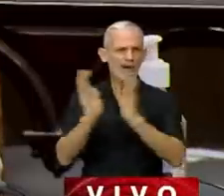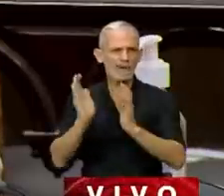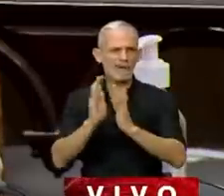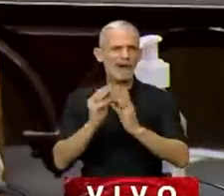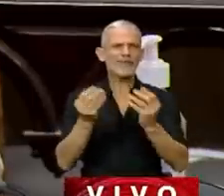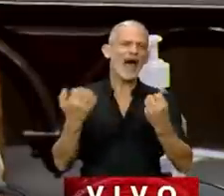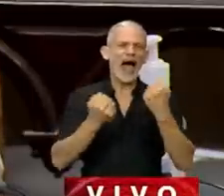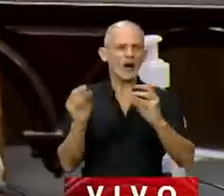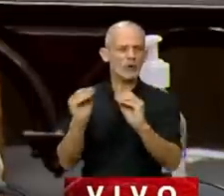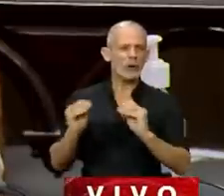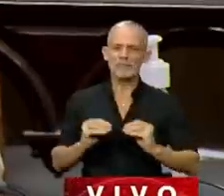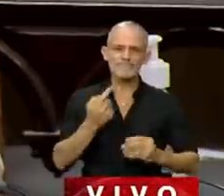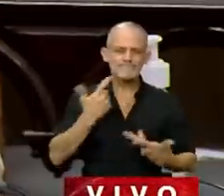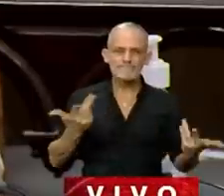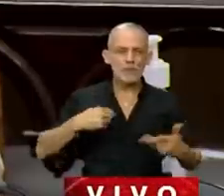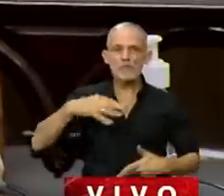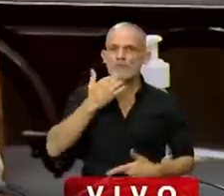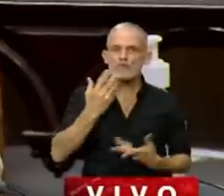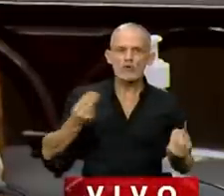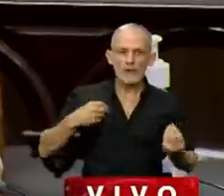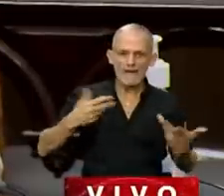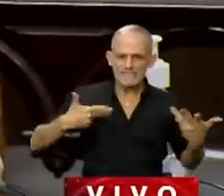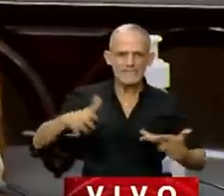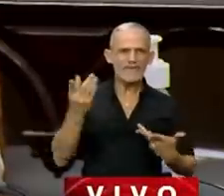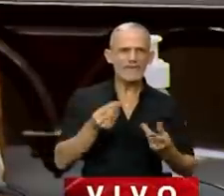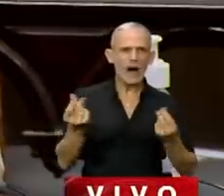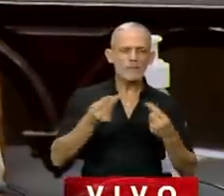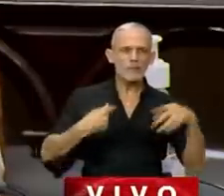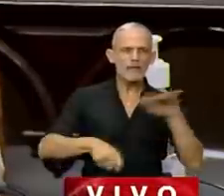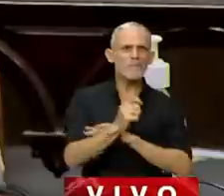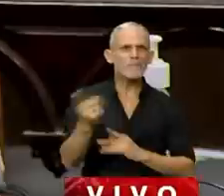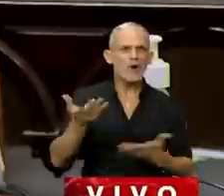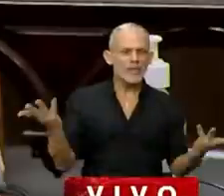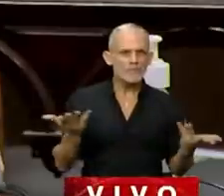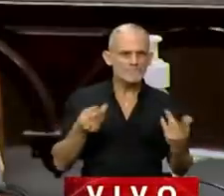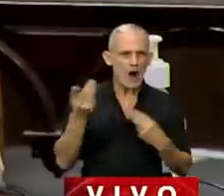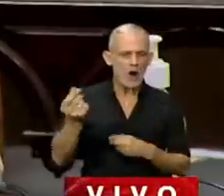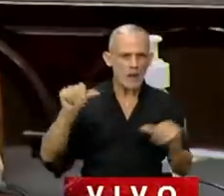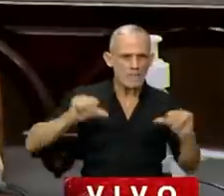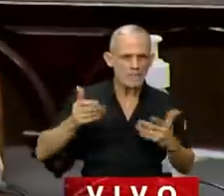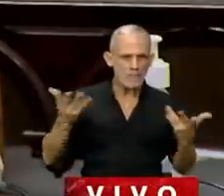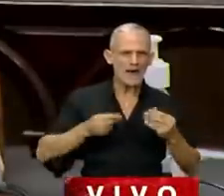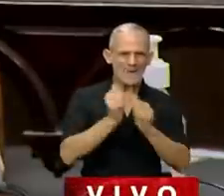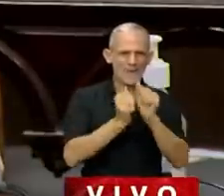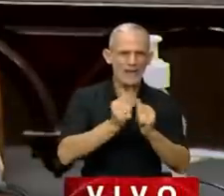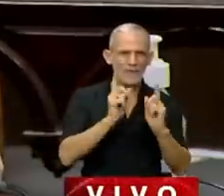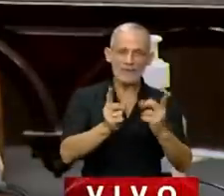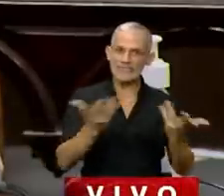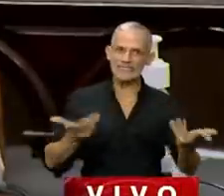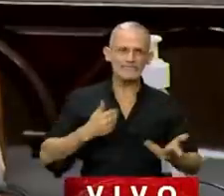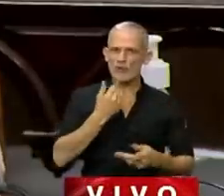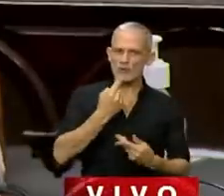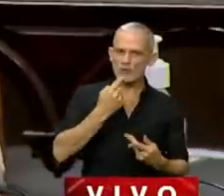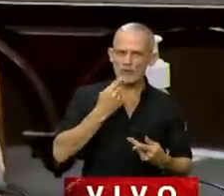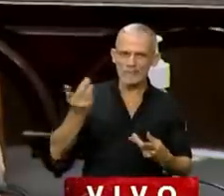pymes de autopartistas, nos dicen que no saben si van a poder tener los insumos de importación que necesitan para seguir fabricando,